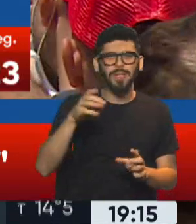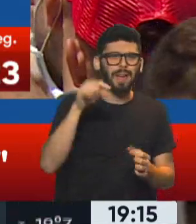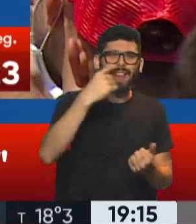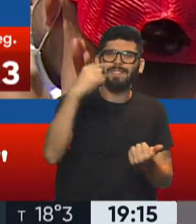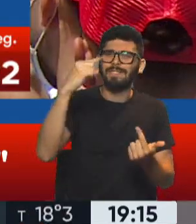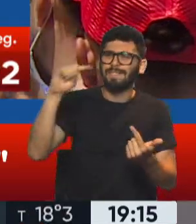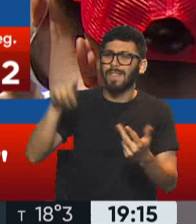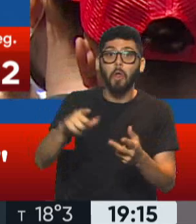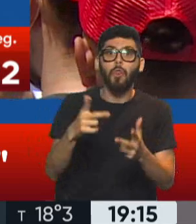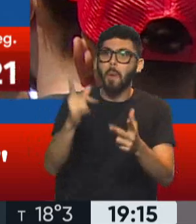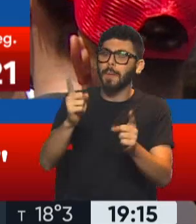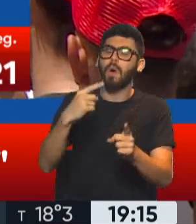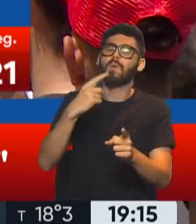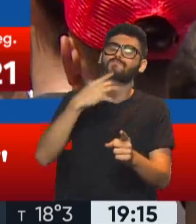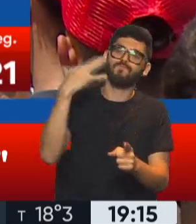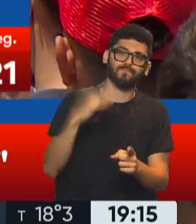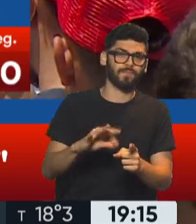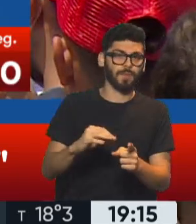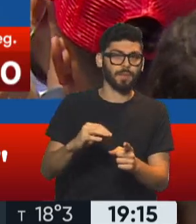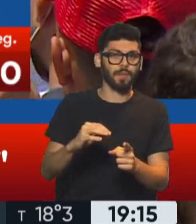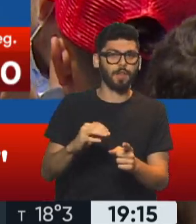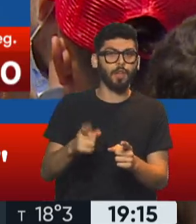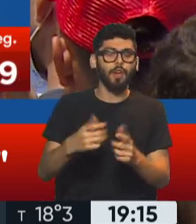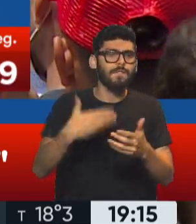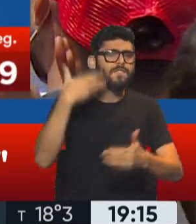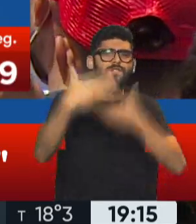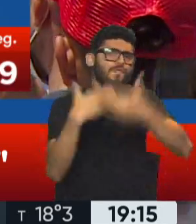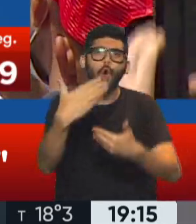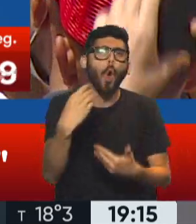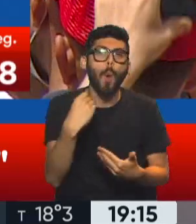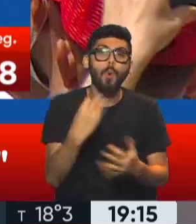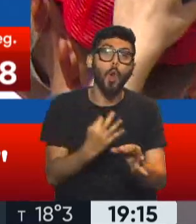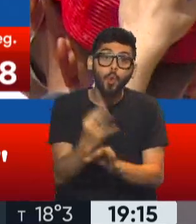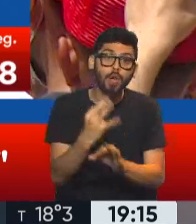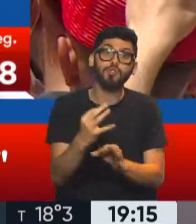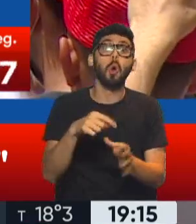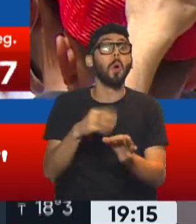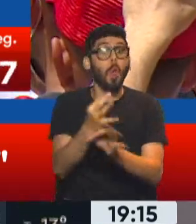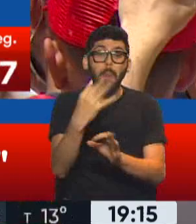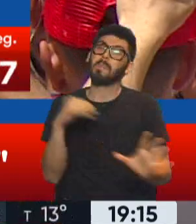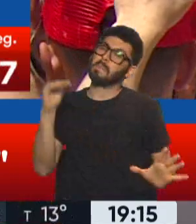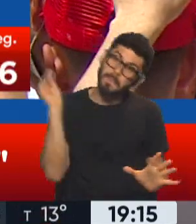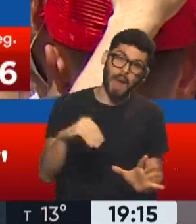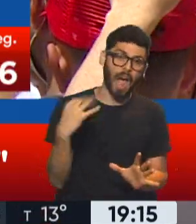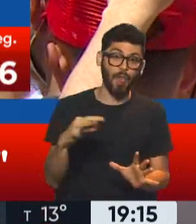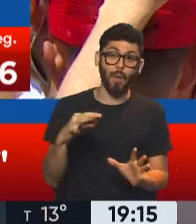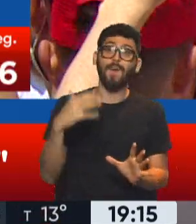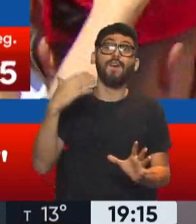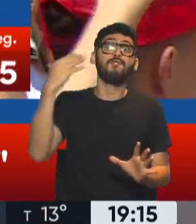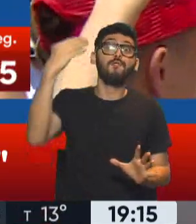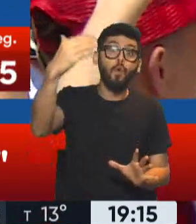país. Es por la educación por donde vamos a salir adelante, es con más educación, es con más